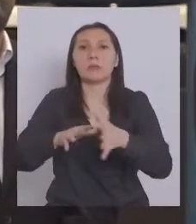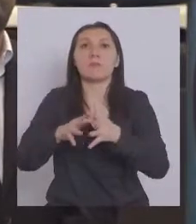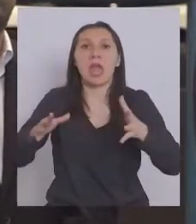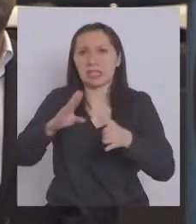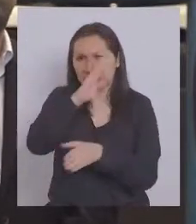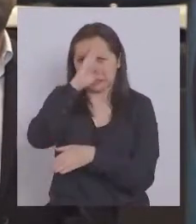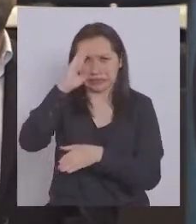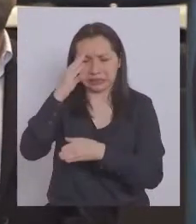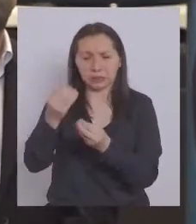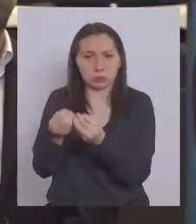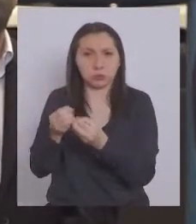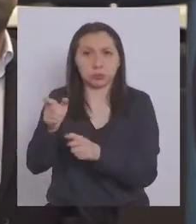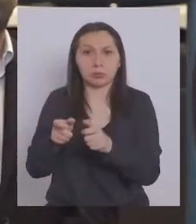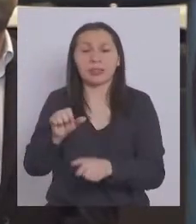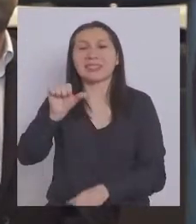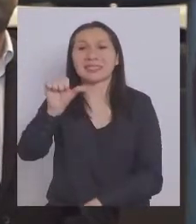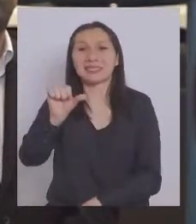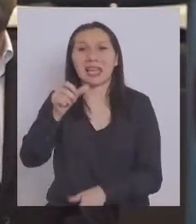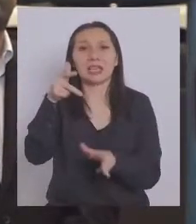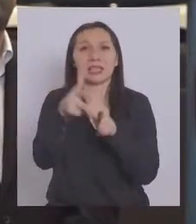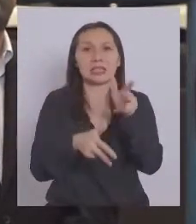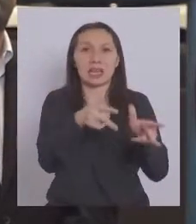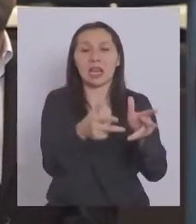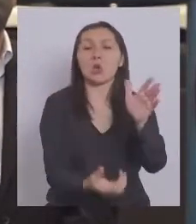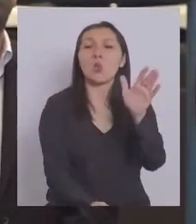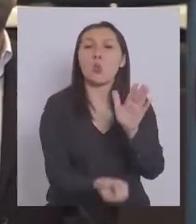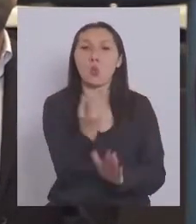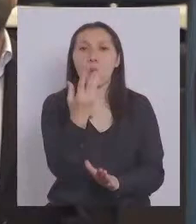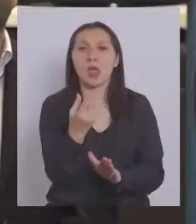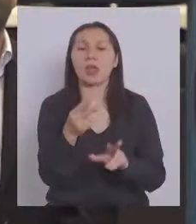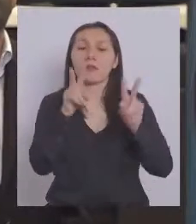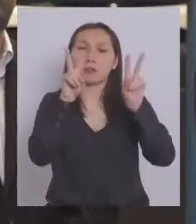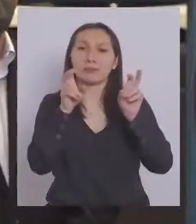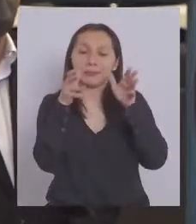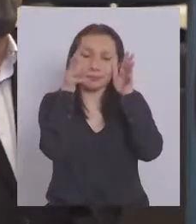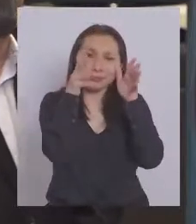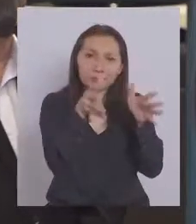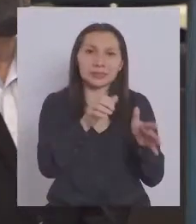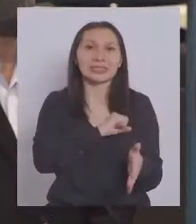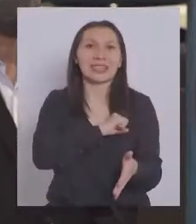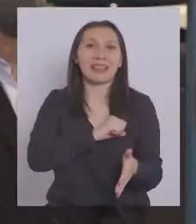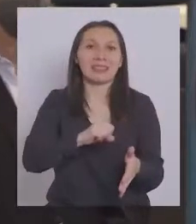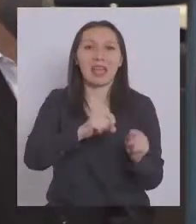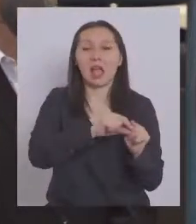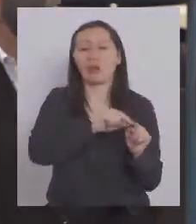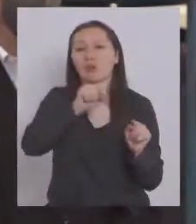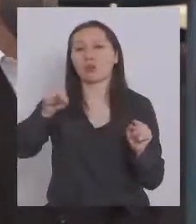demandados. Eso quiere decir 6 trenes nuevos en el caso del Santiago Nos,